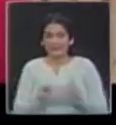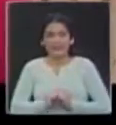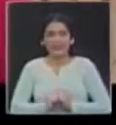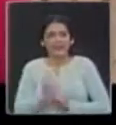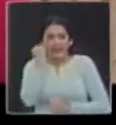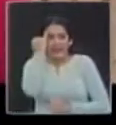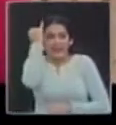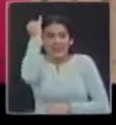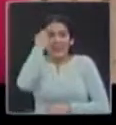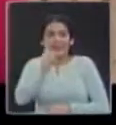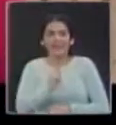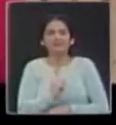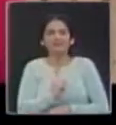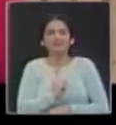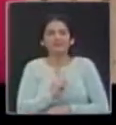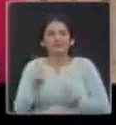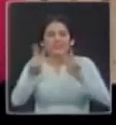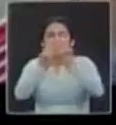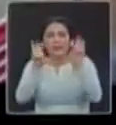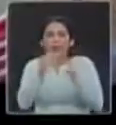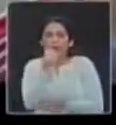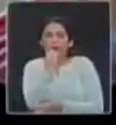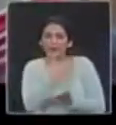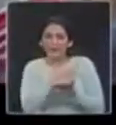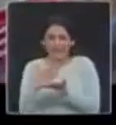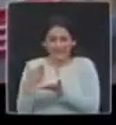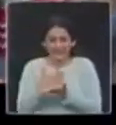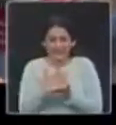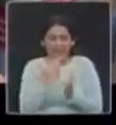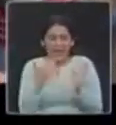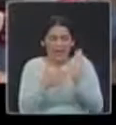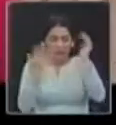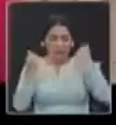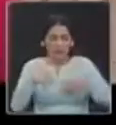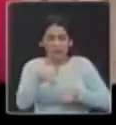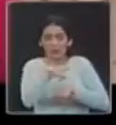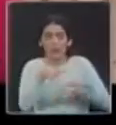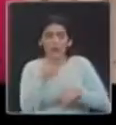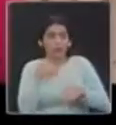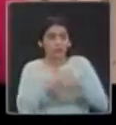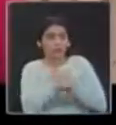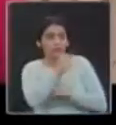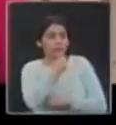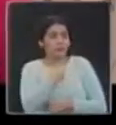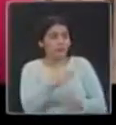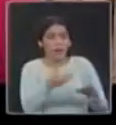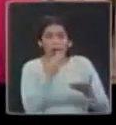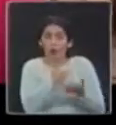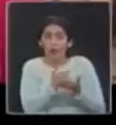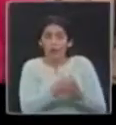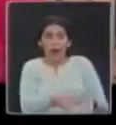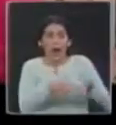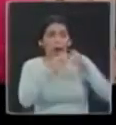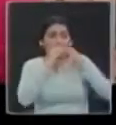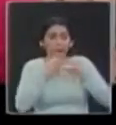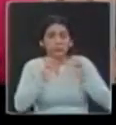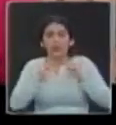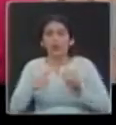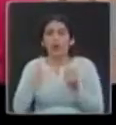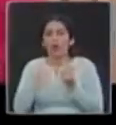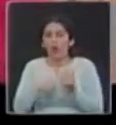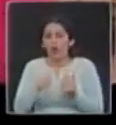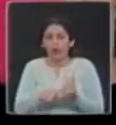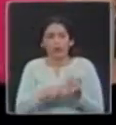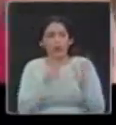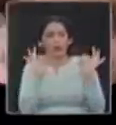arte culinario que sea gourmet, que donde tú puedas comer una hamburguesa gourmet, un hot dog gourmet y una propuesta